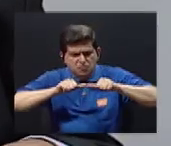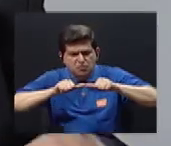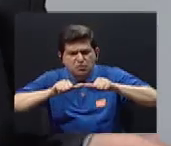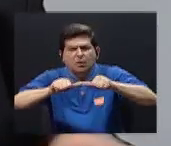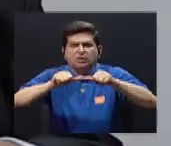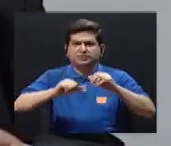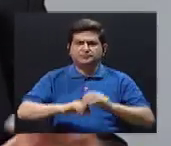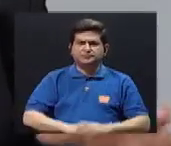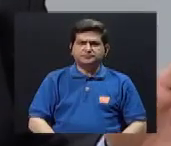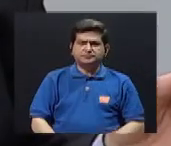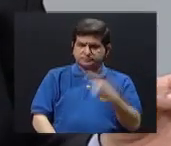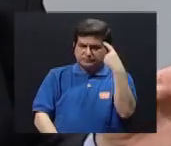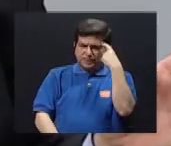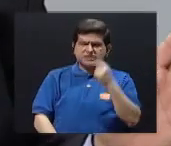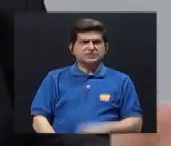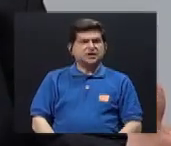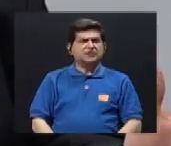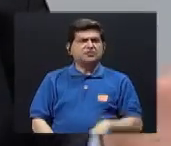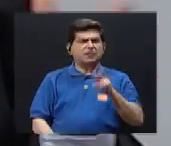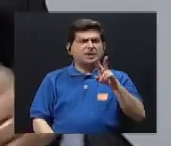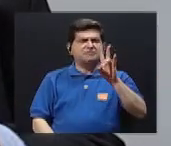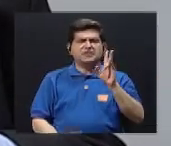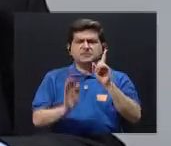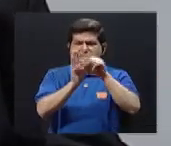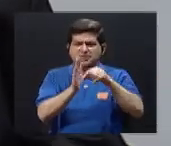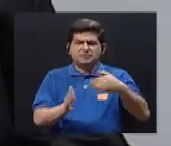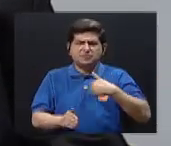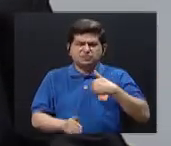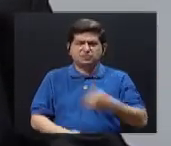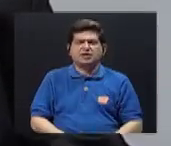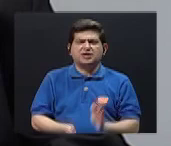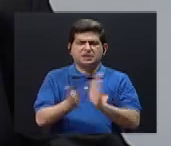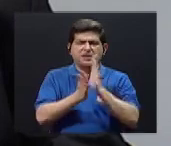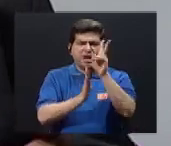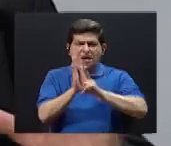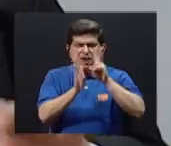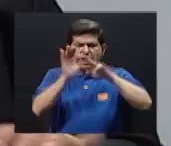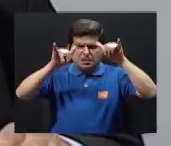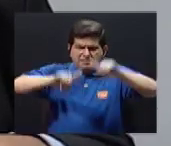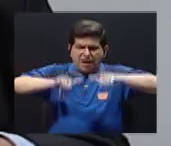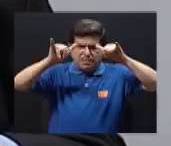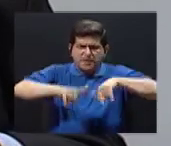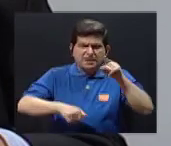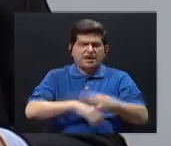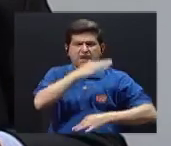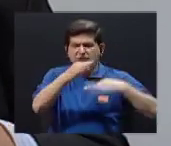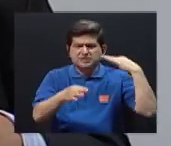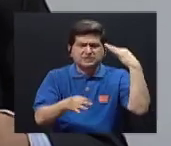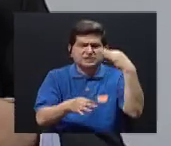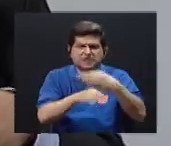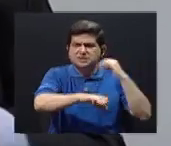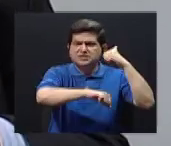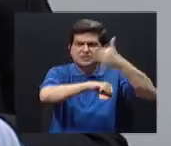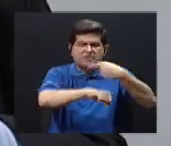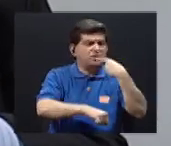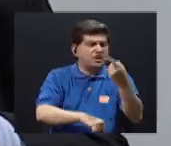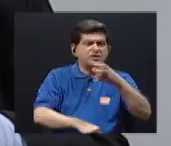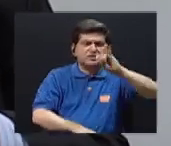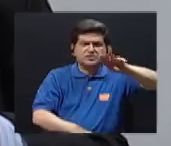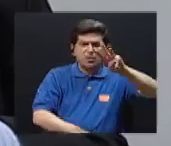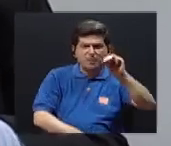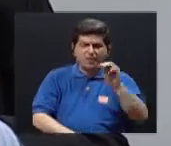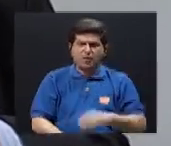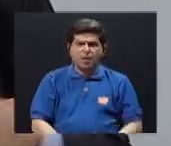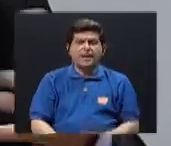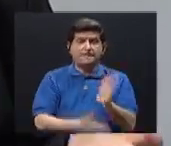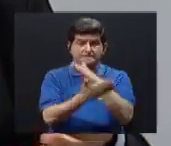sosteniendo en los 27 minutos que dura el documental, se va sosteniendo ese arquetipo que habla Juan